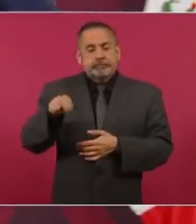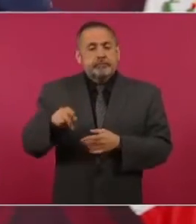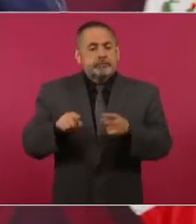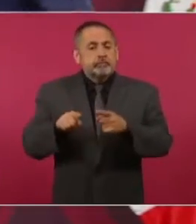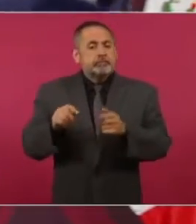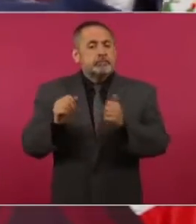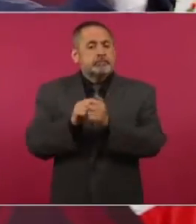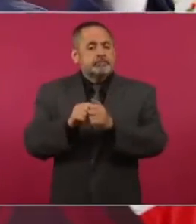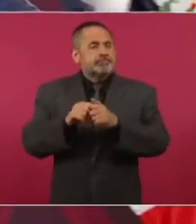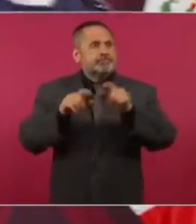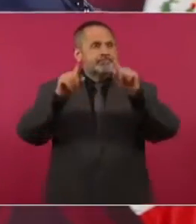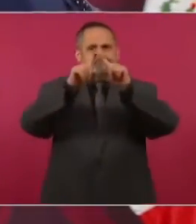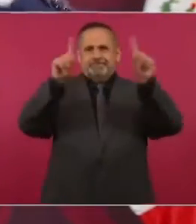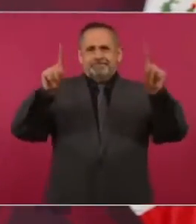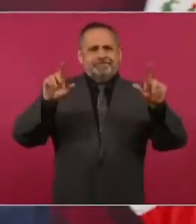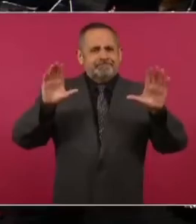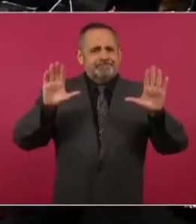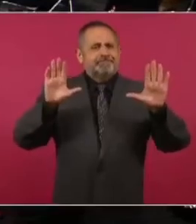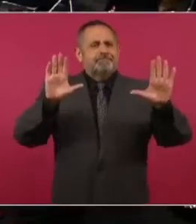con una manta